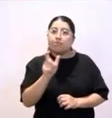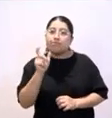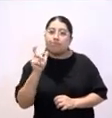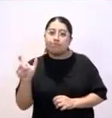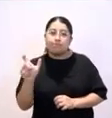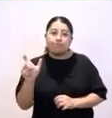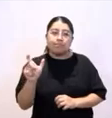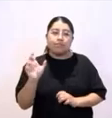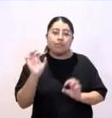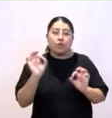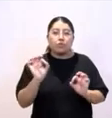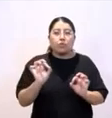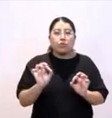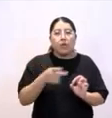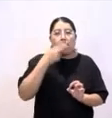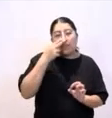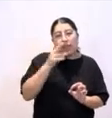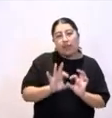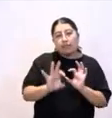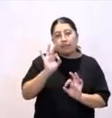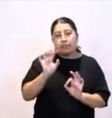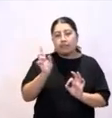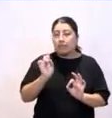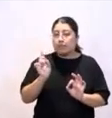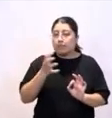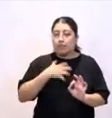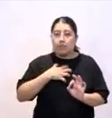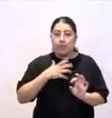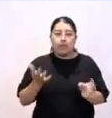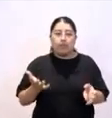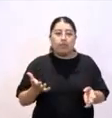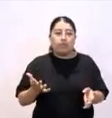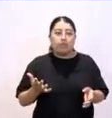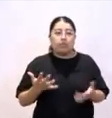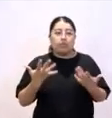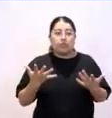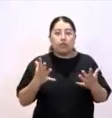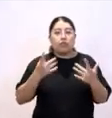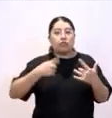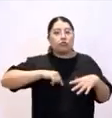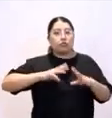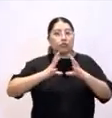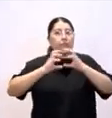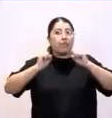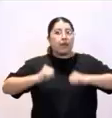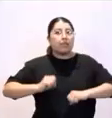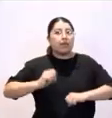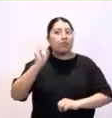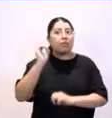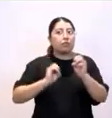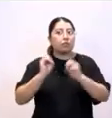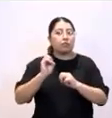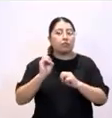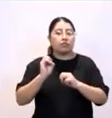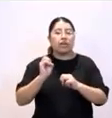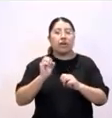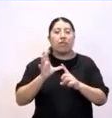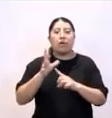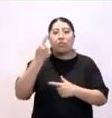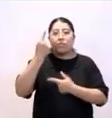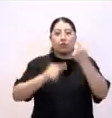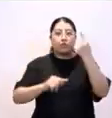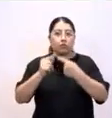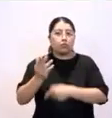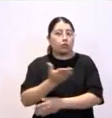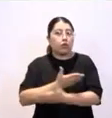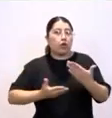el que más nos convenga, y la realidad es que hemos pactado que el porcentaje sobre el presupuesto que destinamos a cooperación es